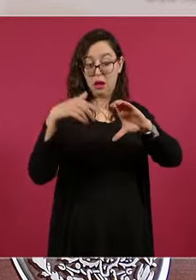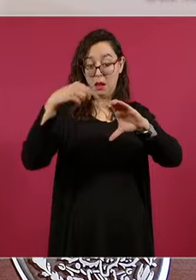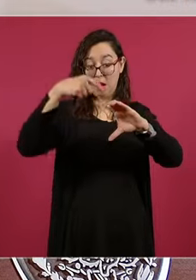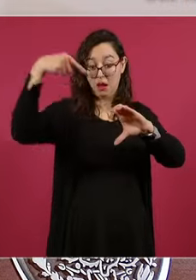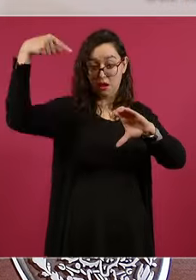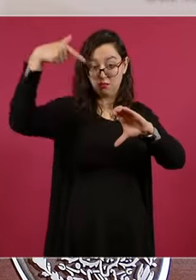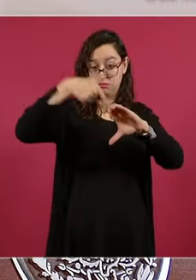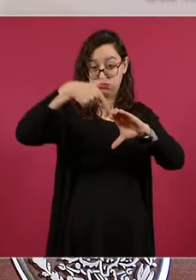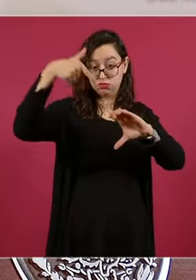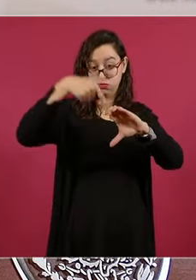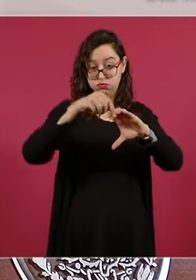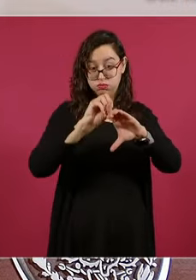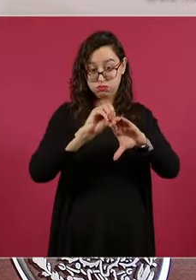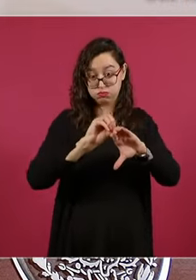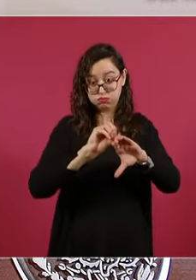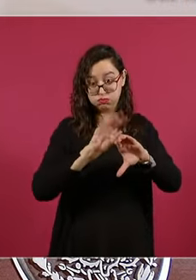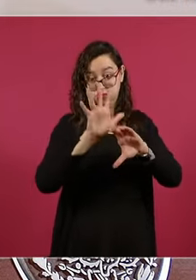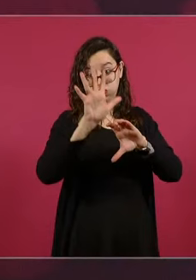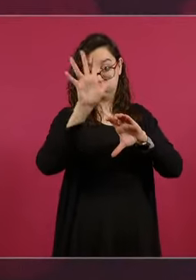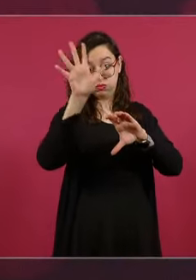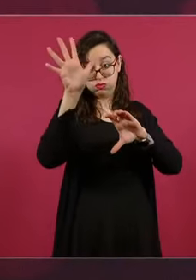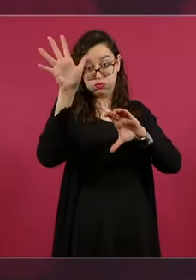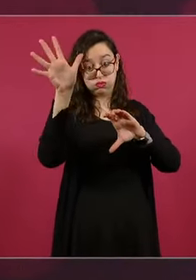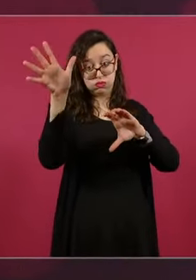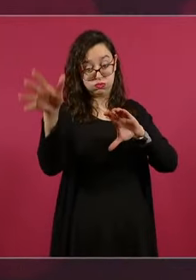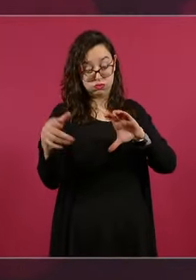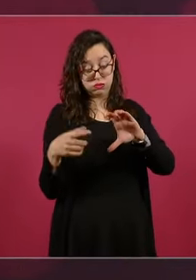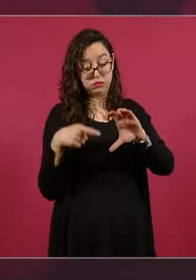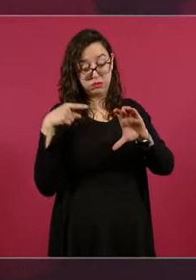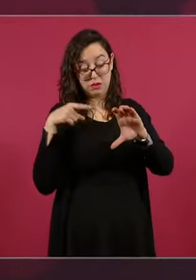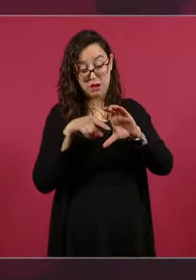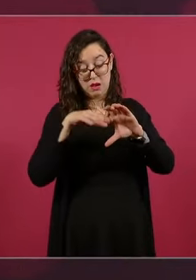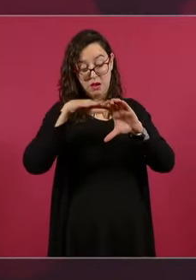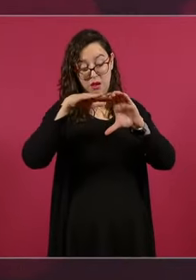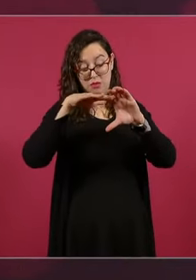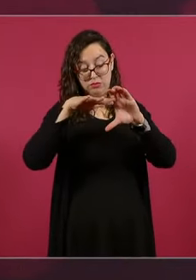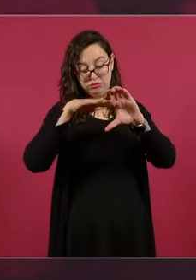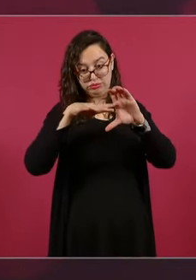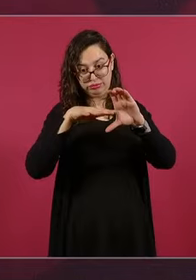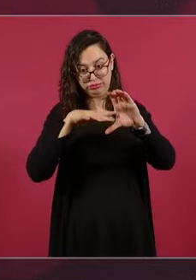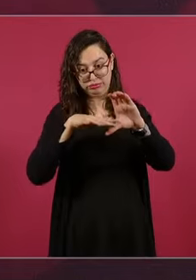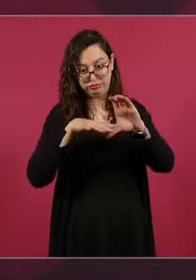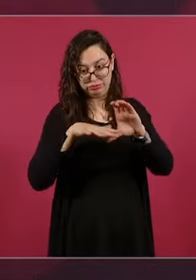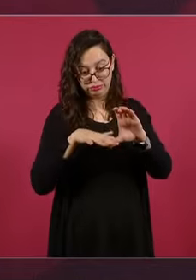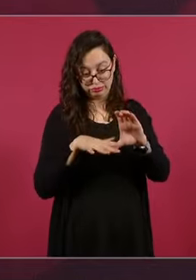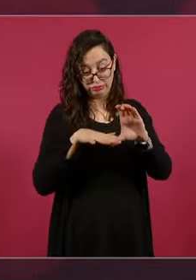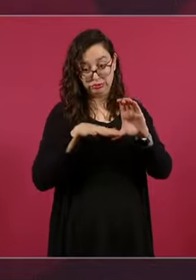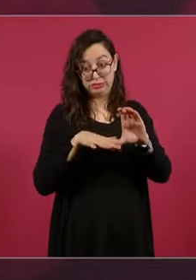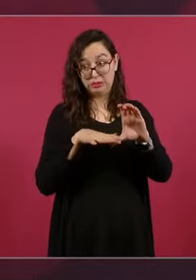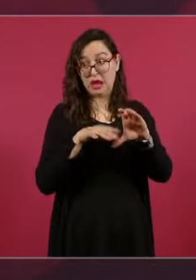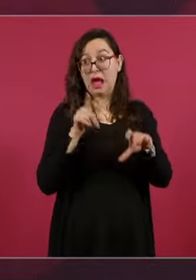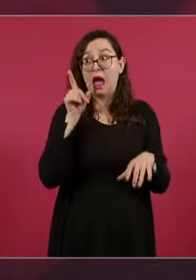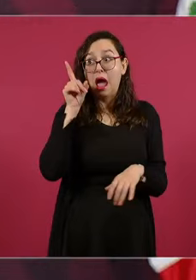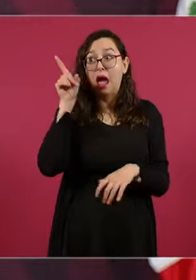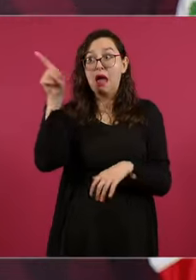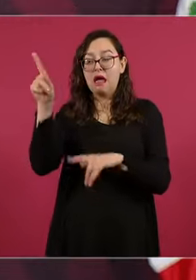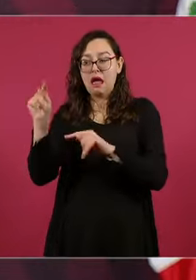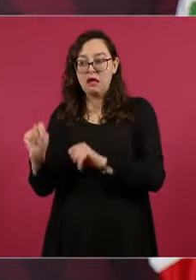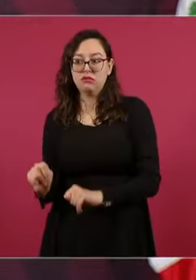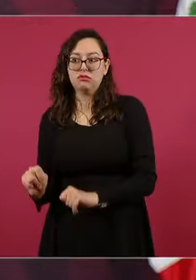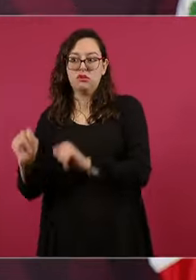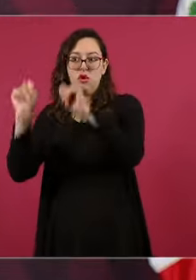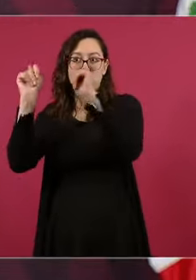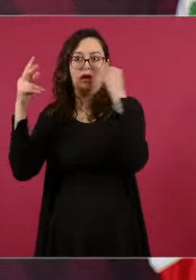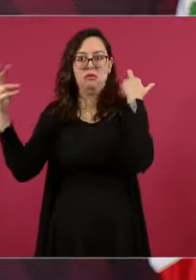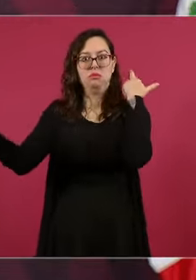para establecer una toma clandestina y están extrayendo